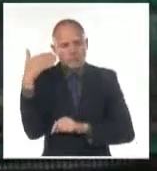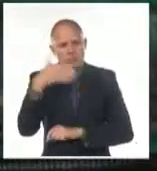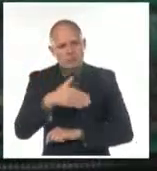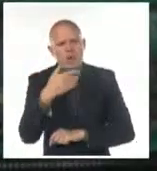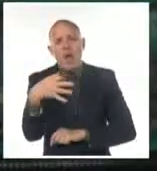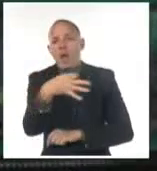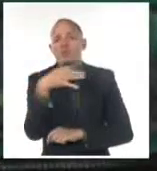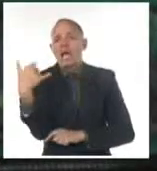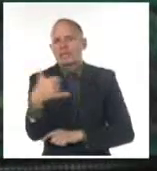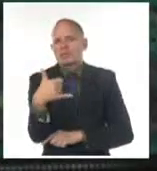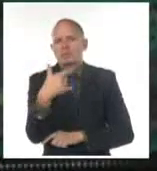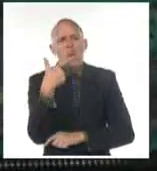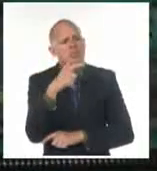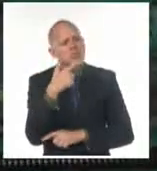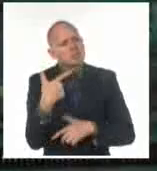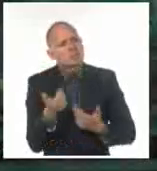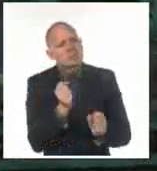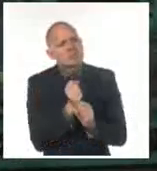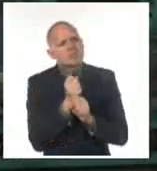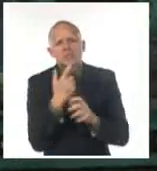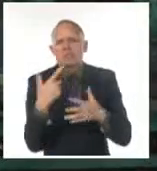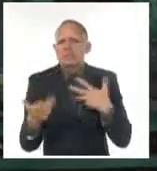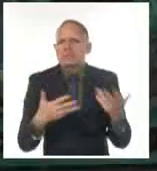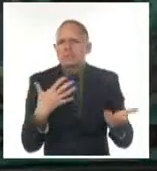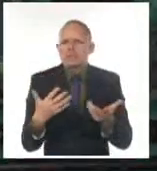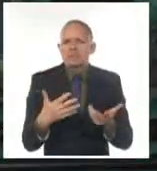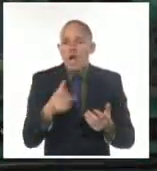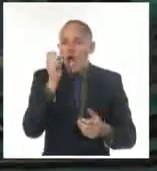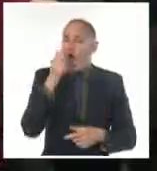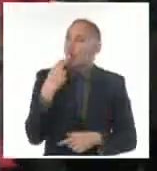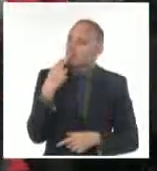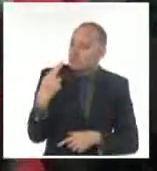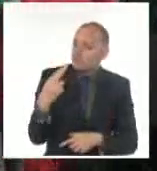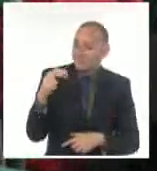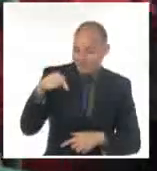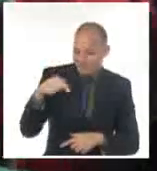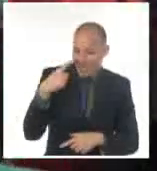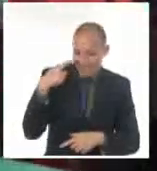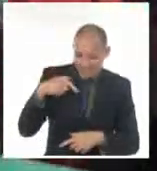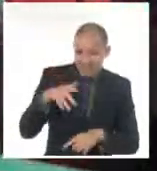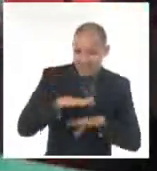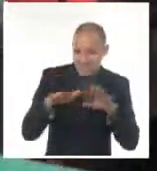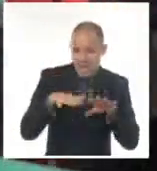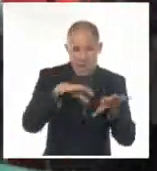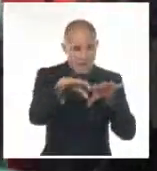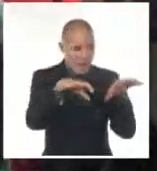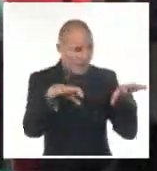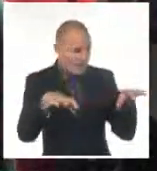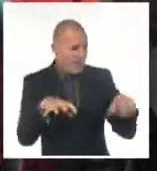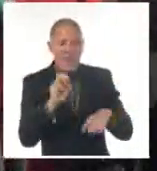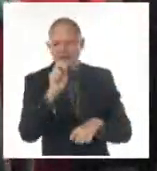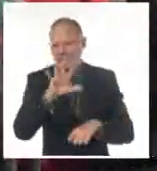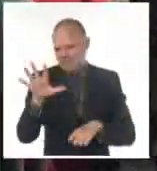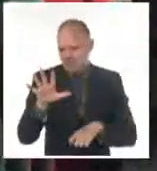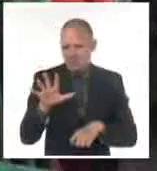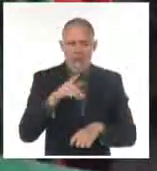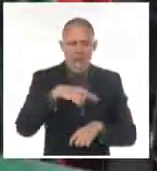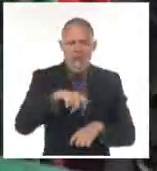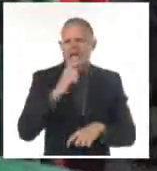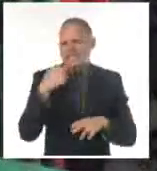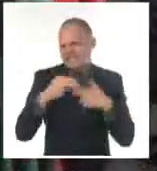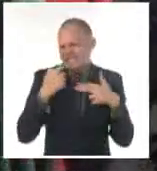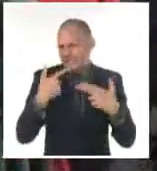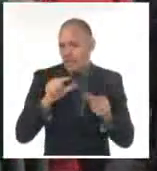municipio espirituano de Jatibonico. Este taller de maquinado tiene 25 máquinas y herramientas. La protección de la fuerza de trabajo era garantizar las